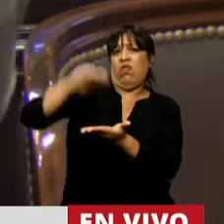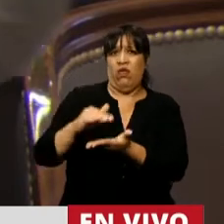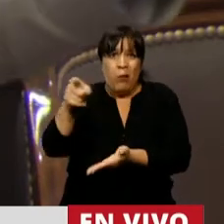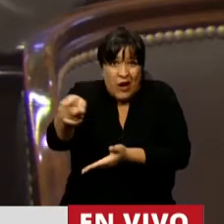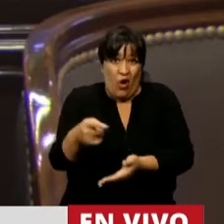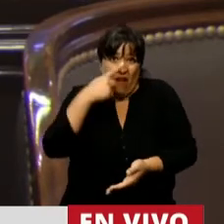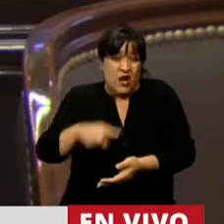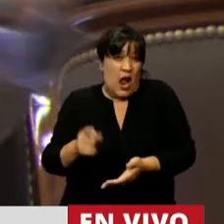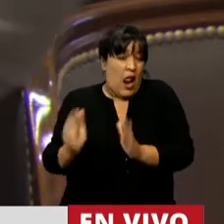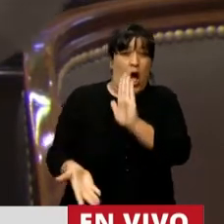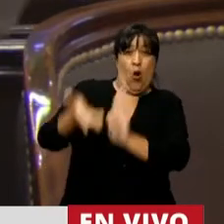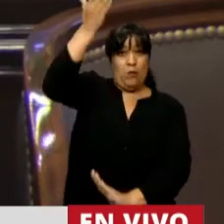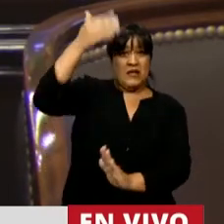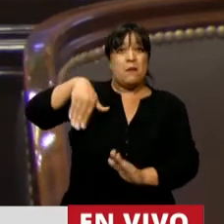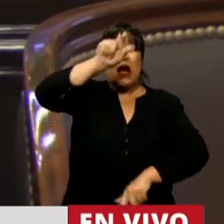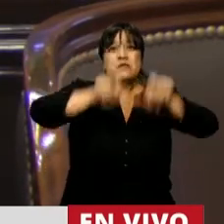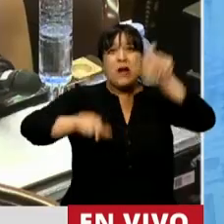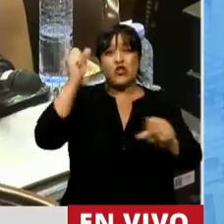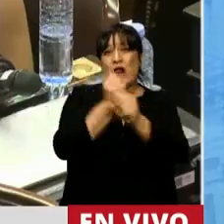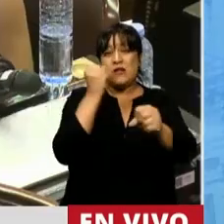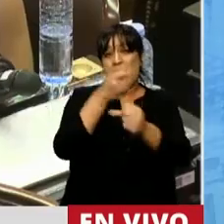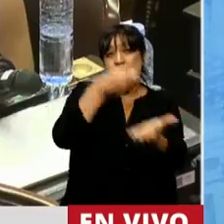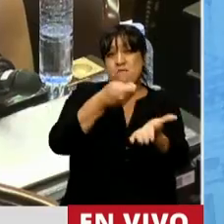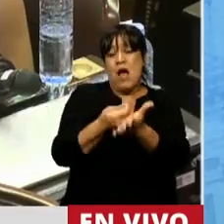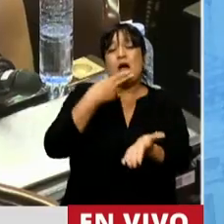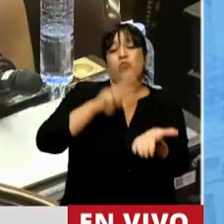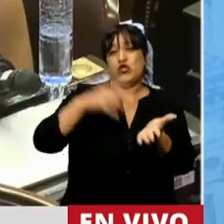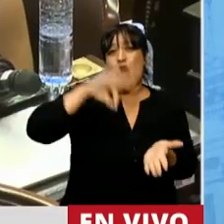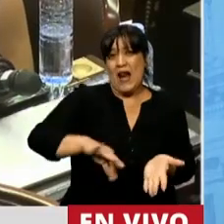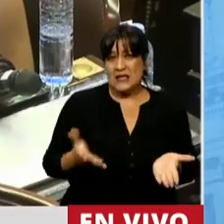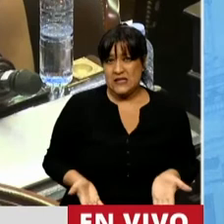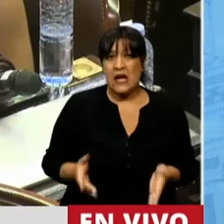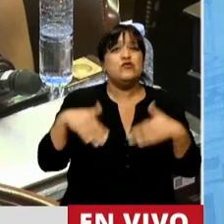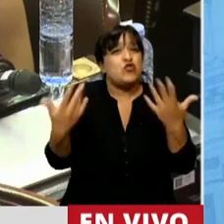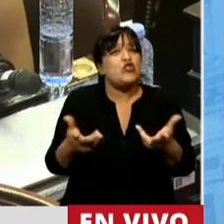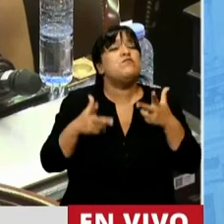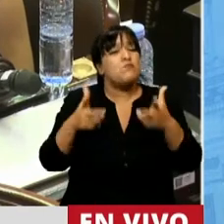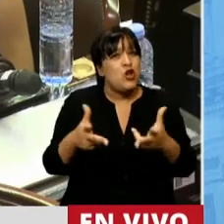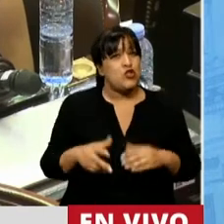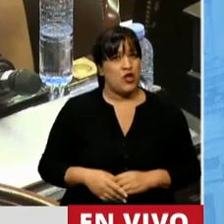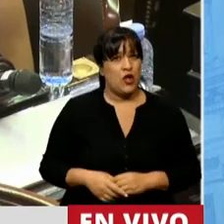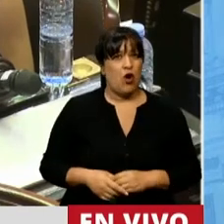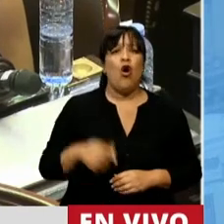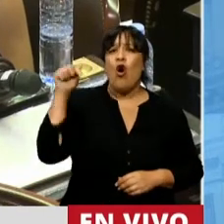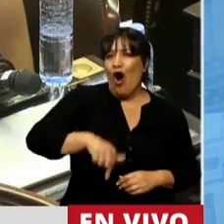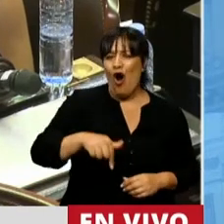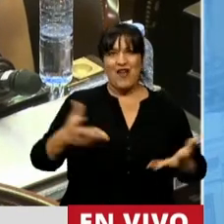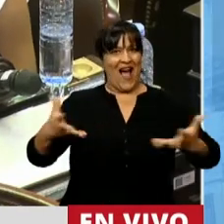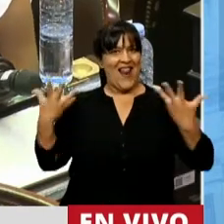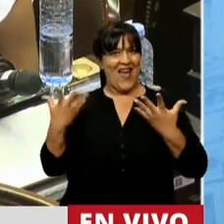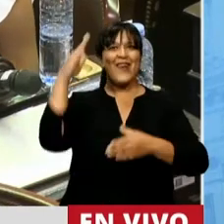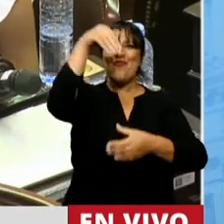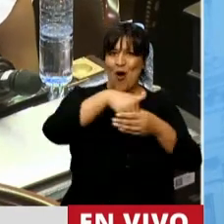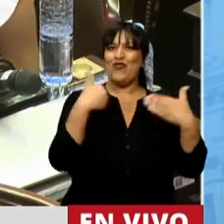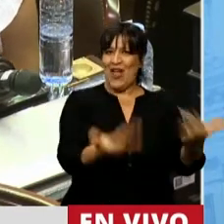es aumentarlos más trabajadores pagaron en estos últimos años por eso señor presidente venimos con alegría a votar